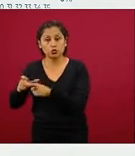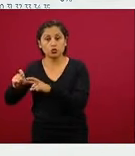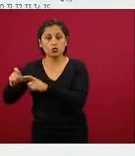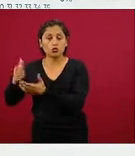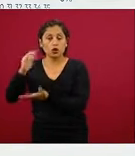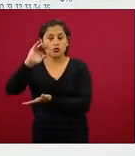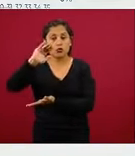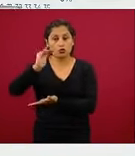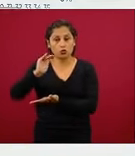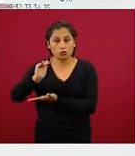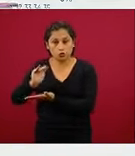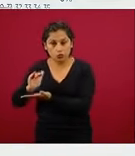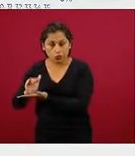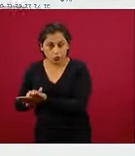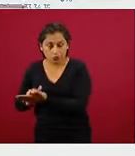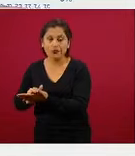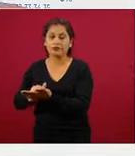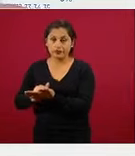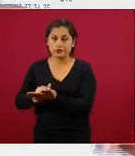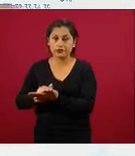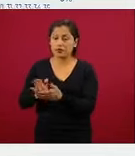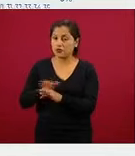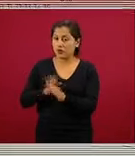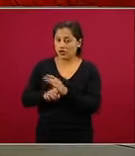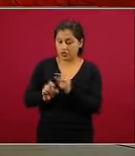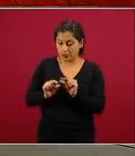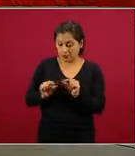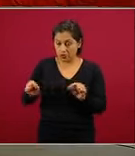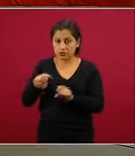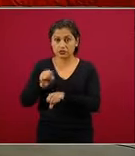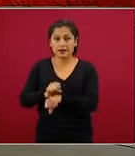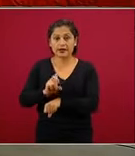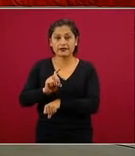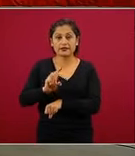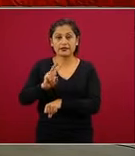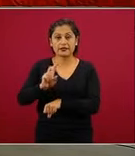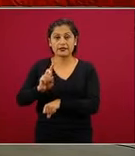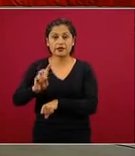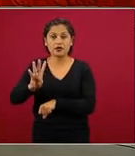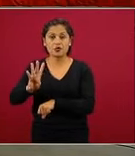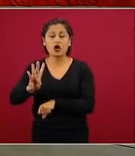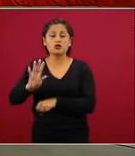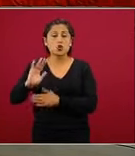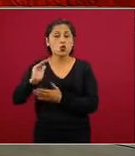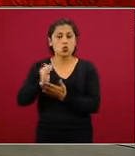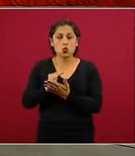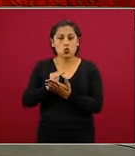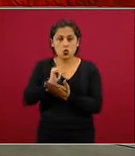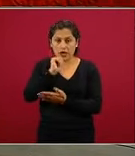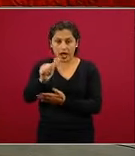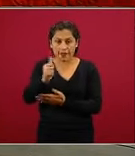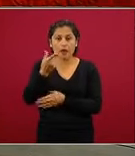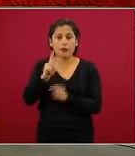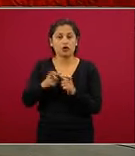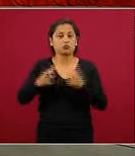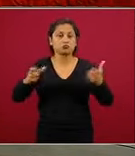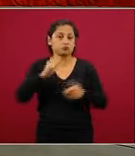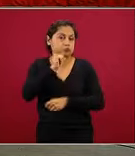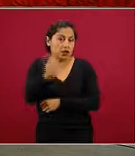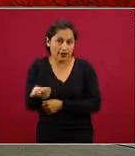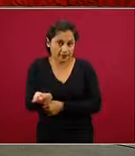algunas situaciones, como pasó en las semanas 33 y 34, que no hubo reducción, pero por lo menos no hubo aumento.